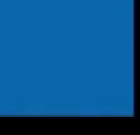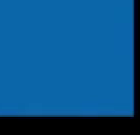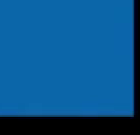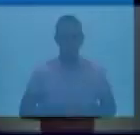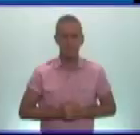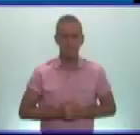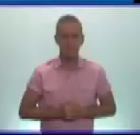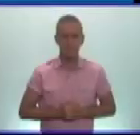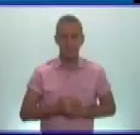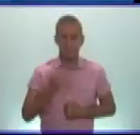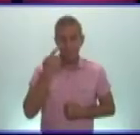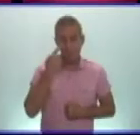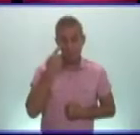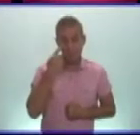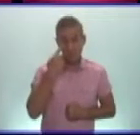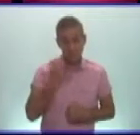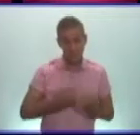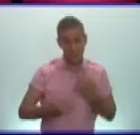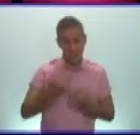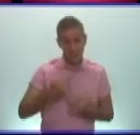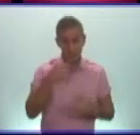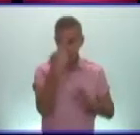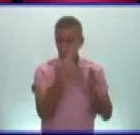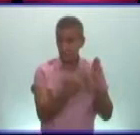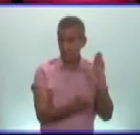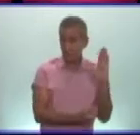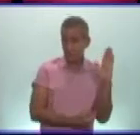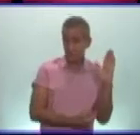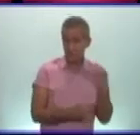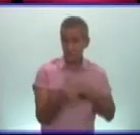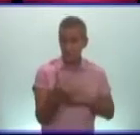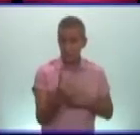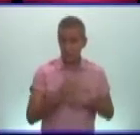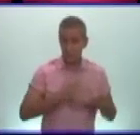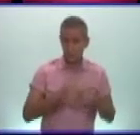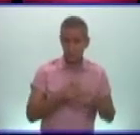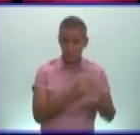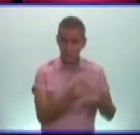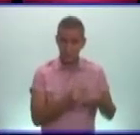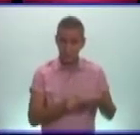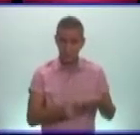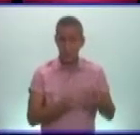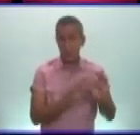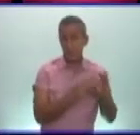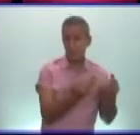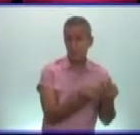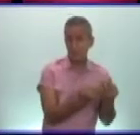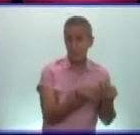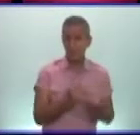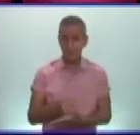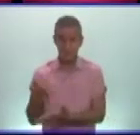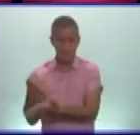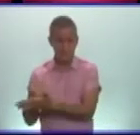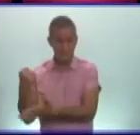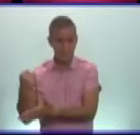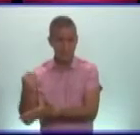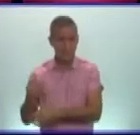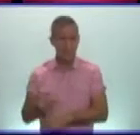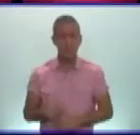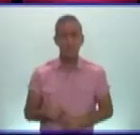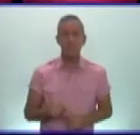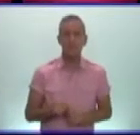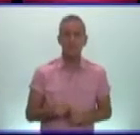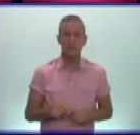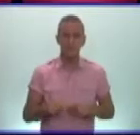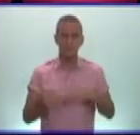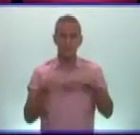También hemos conocido algunas de las características de estos dos tipos de cartas, de la carta familiar y de la carta oficial, así como su